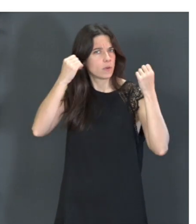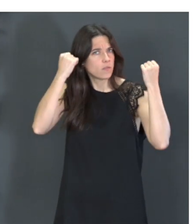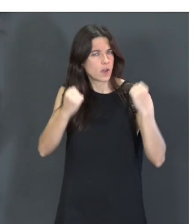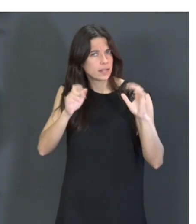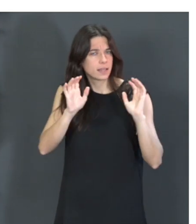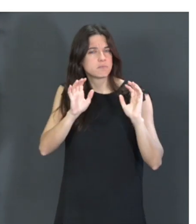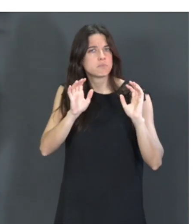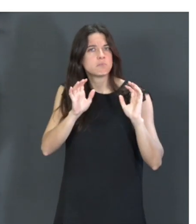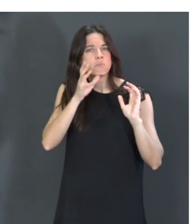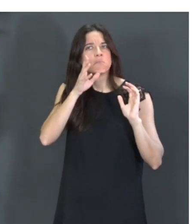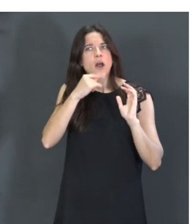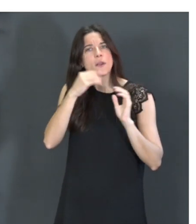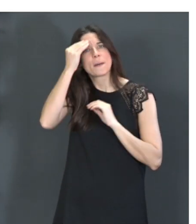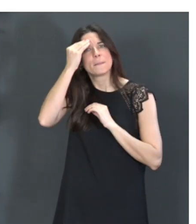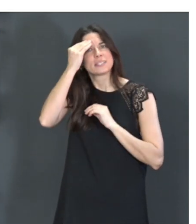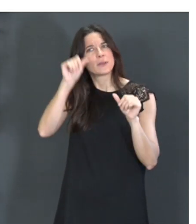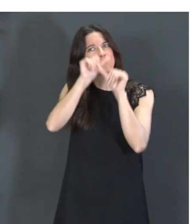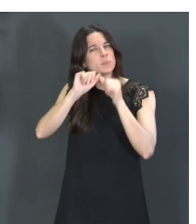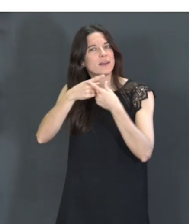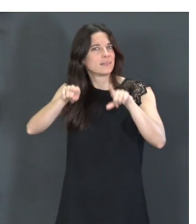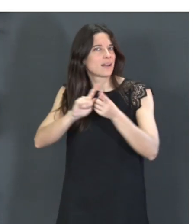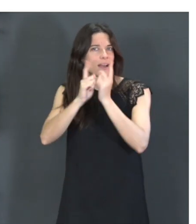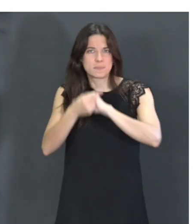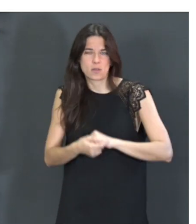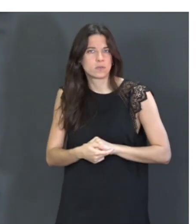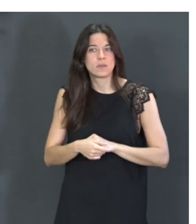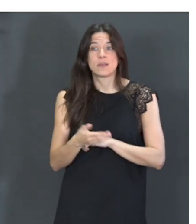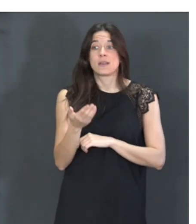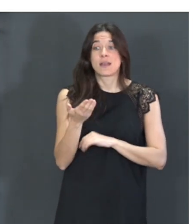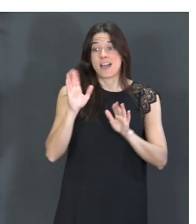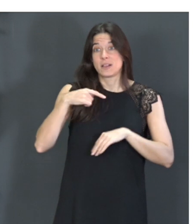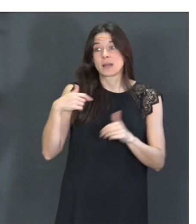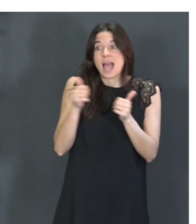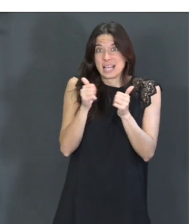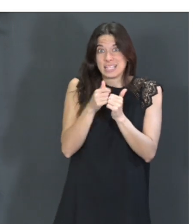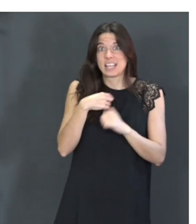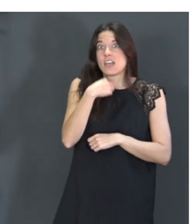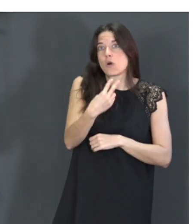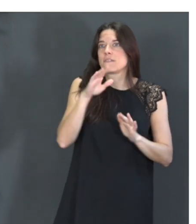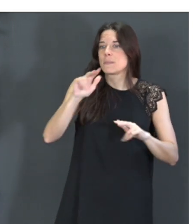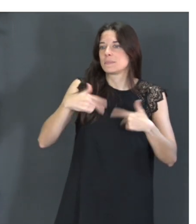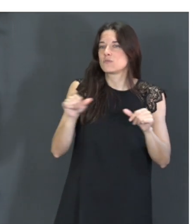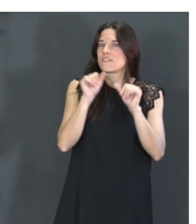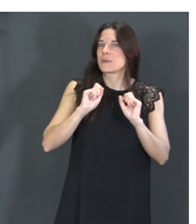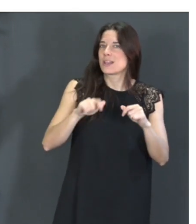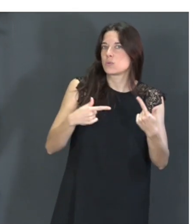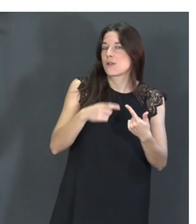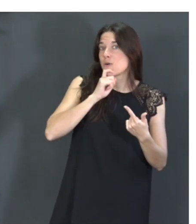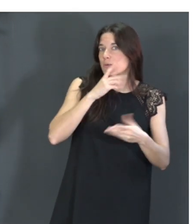es que ha cambiado el paradigma, porque al final estos asistentes sobre todo lo que nos permite es de una forma natural con el